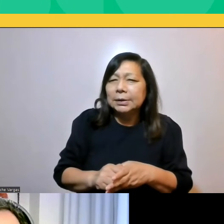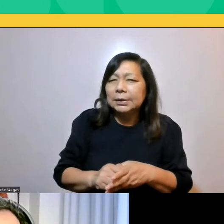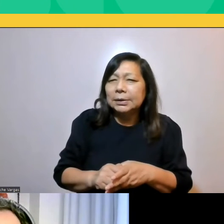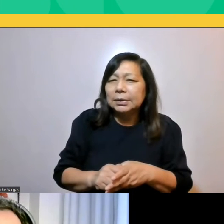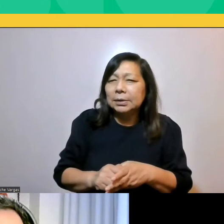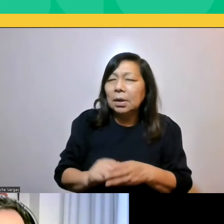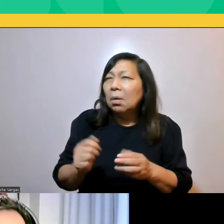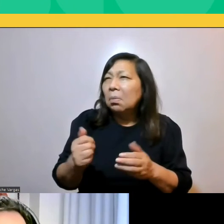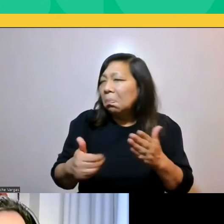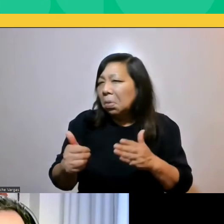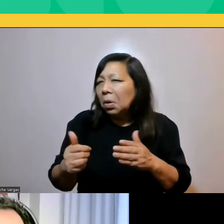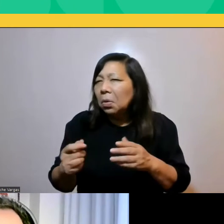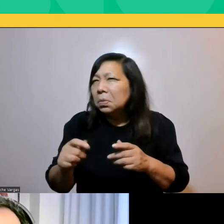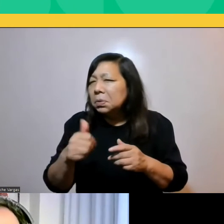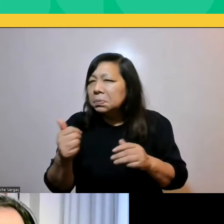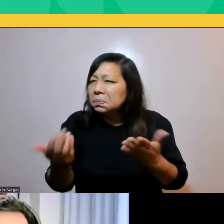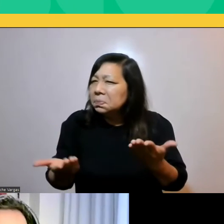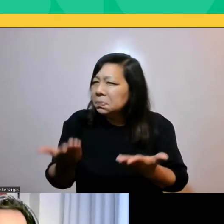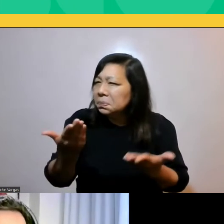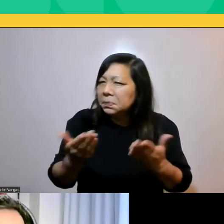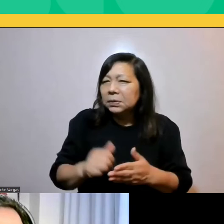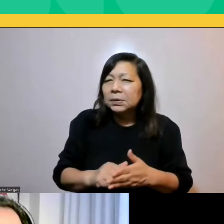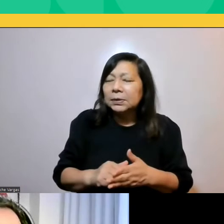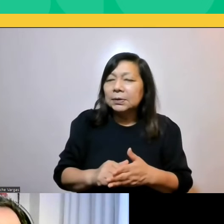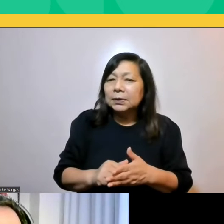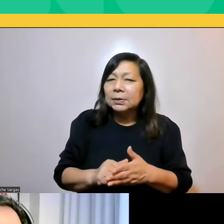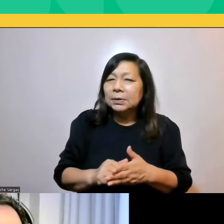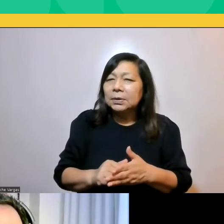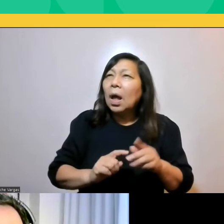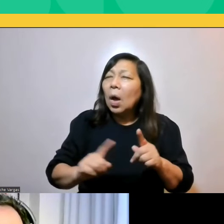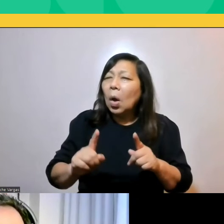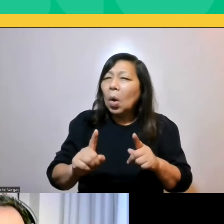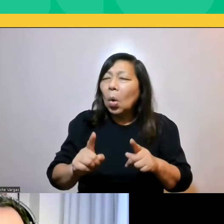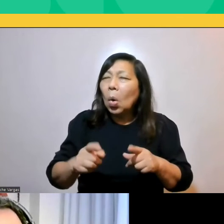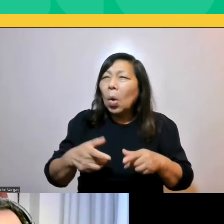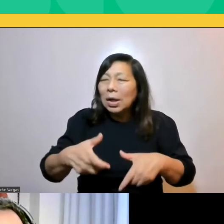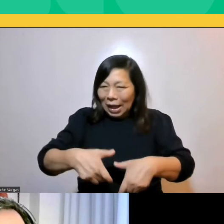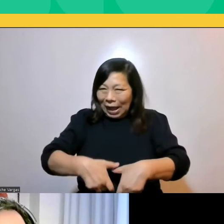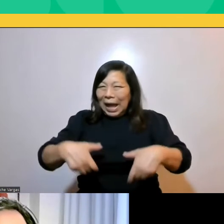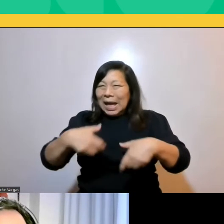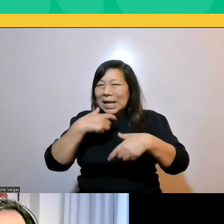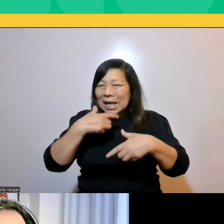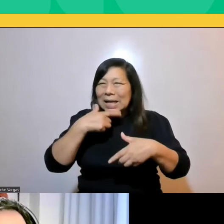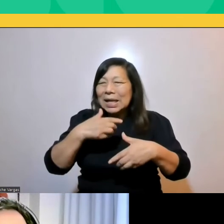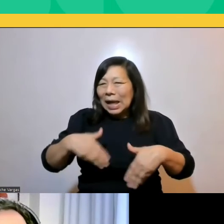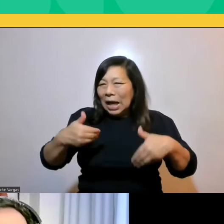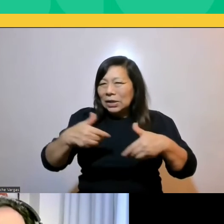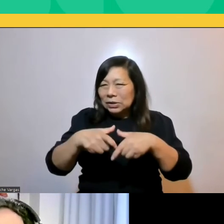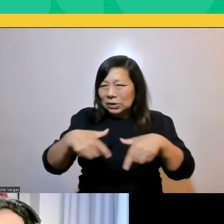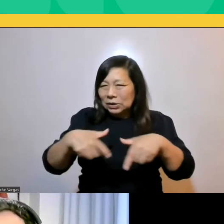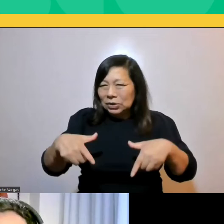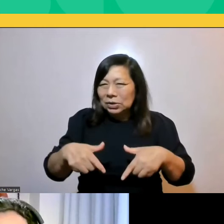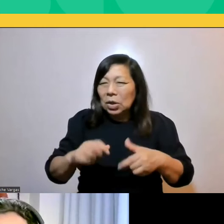por algún tema vinculado quizás, ya lo he mencionado, algún uso de las truzas, pero también es muy usual al